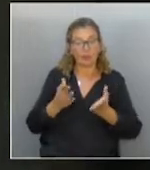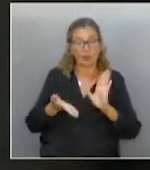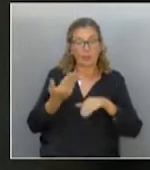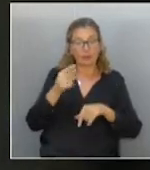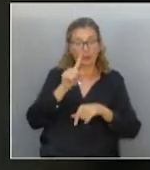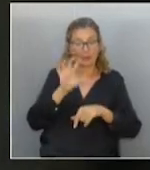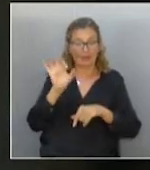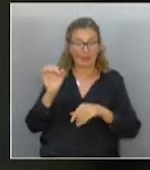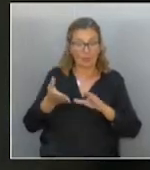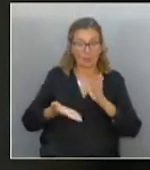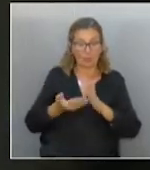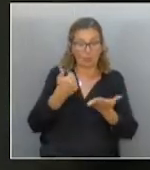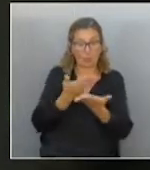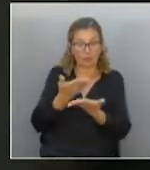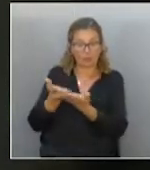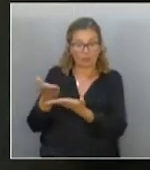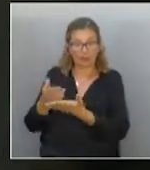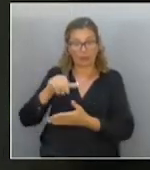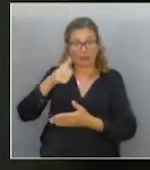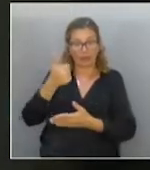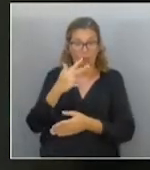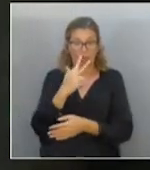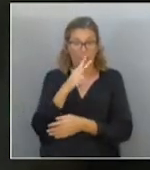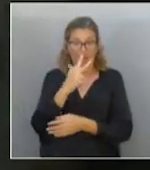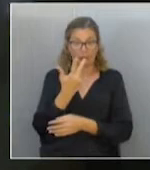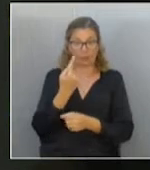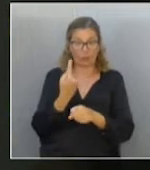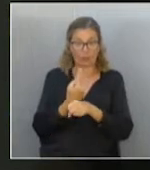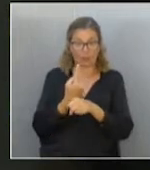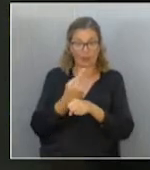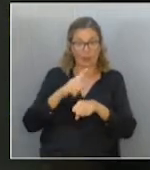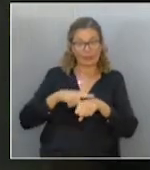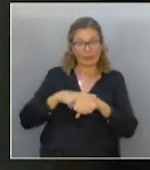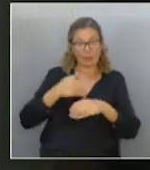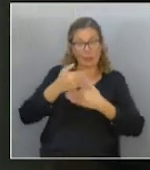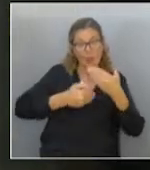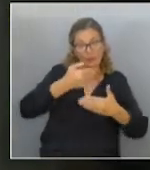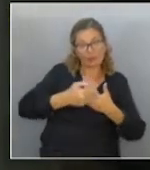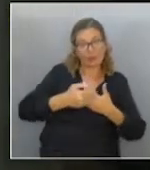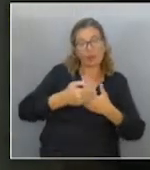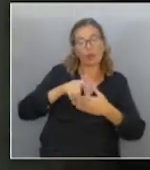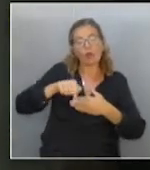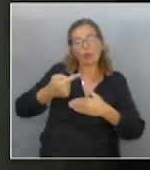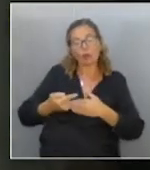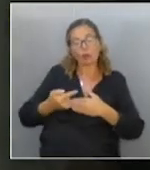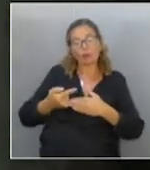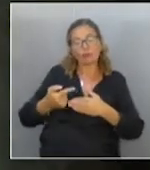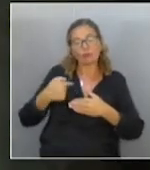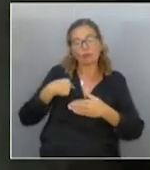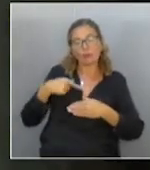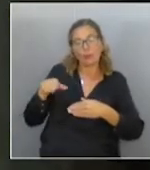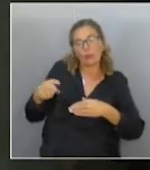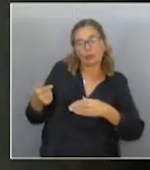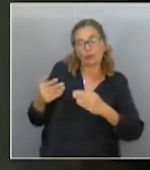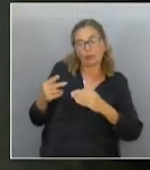100 propuestas y resultaron ganadoras tres. Una es Tiempos de Avanzar, de Sofía Vázquez, otra es Vecina Yo Te Cuido, de